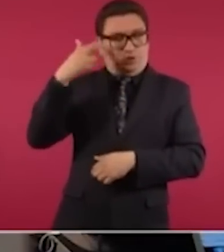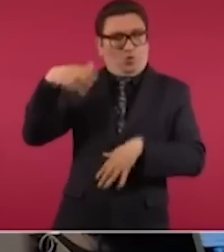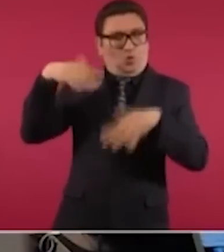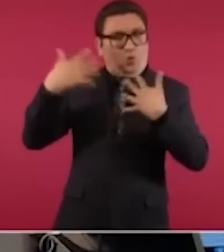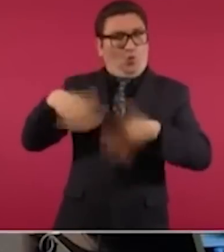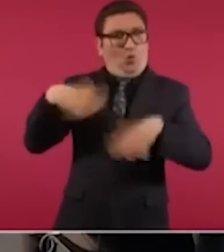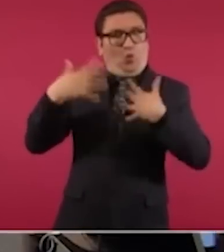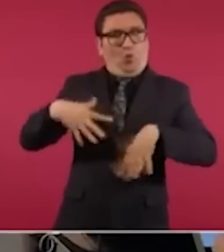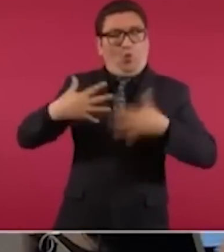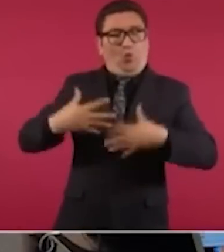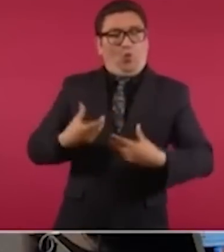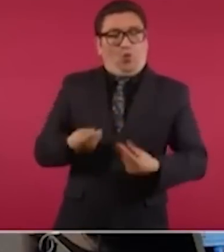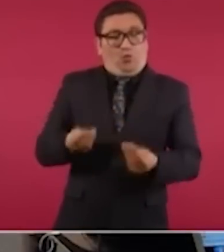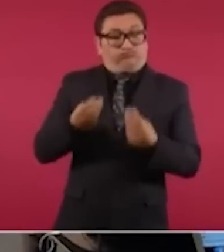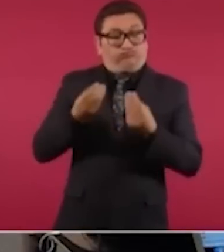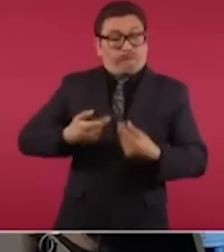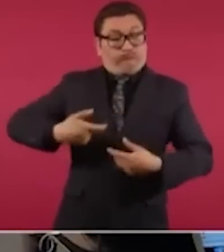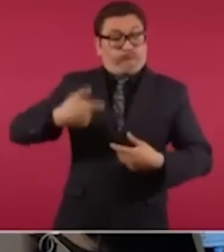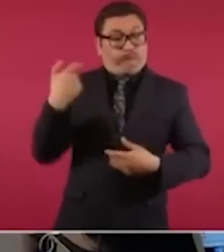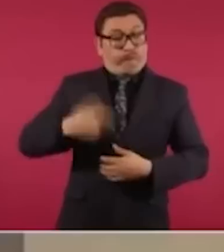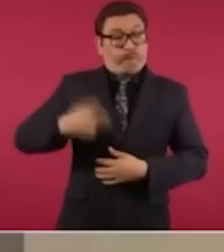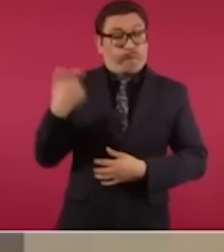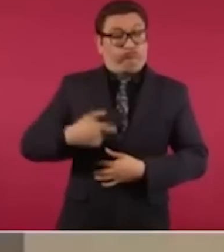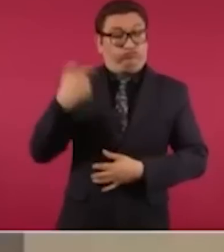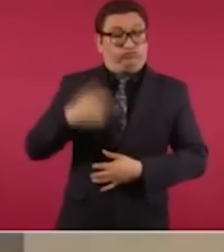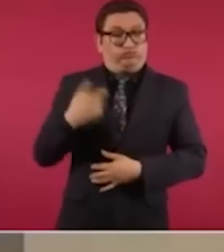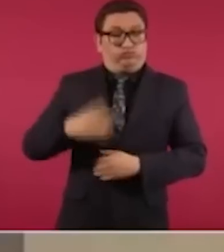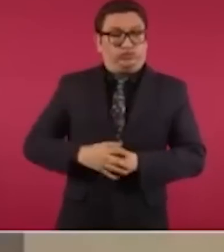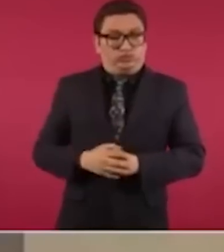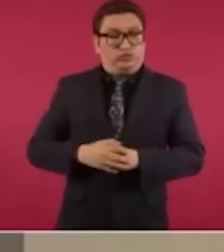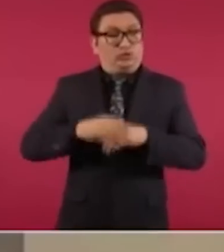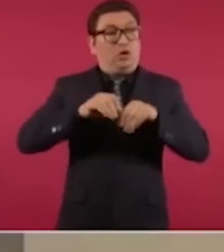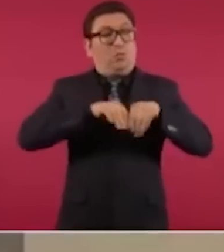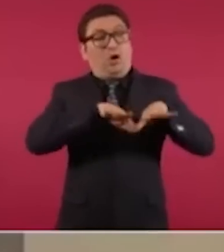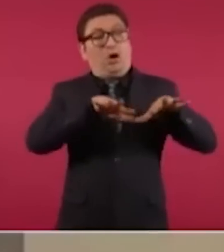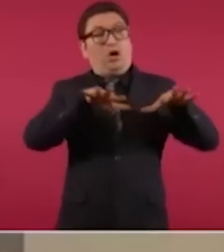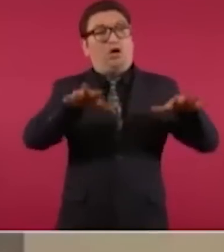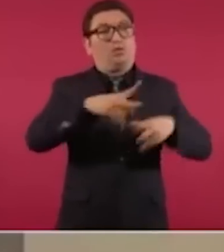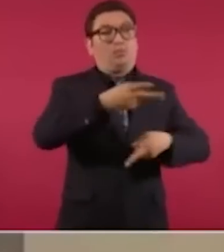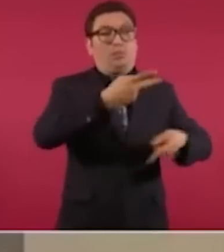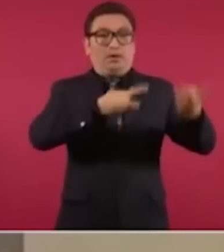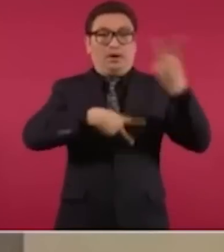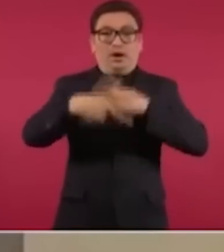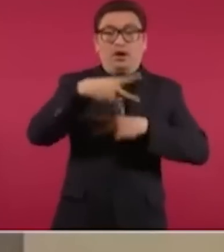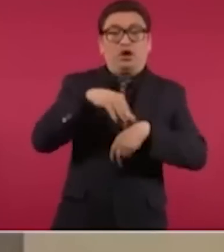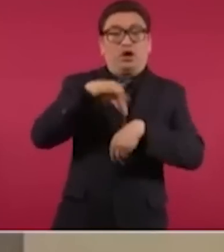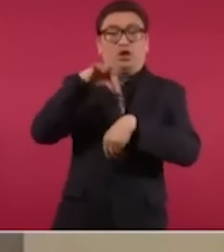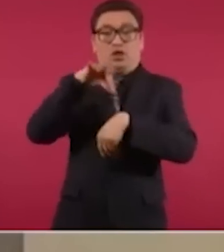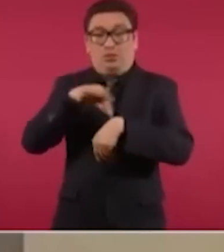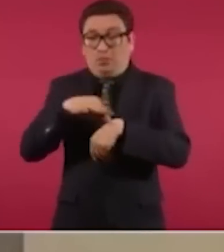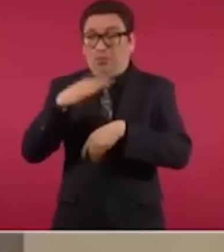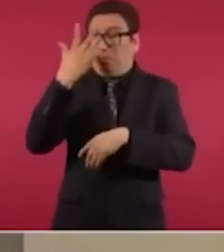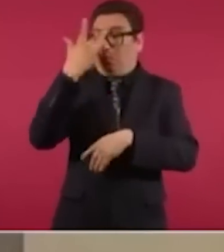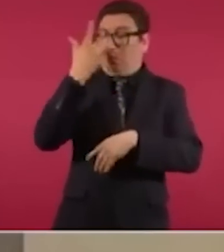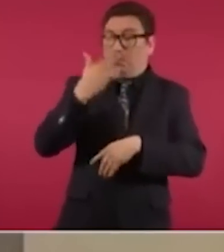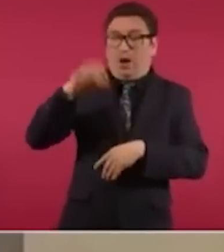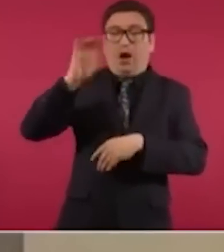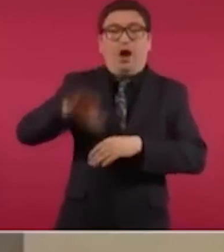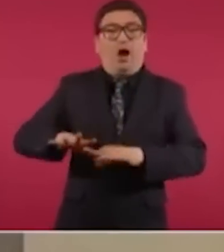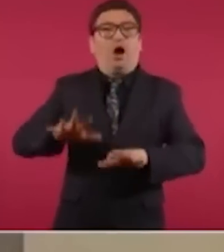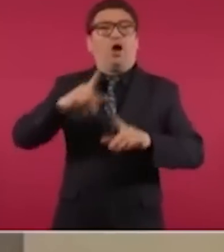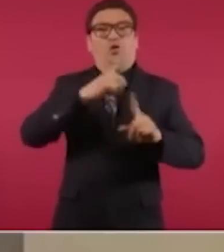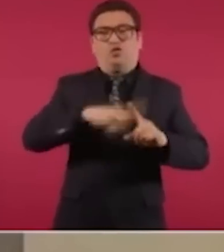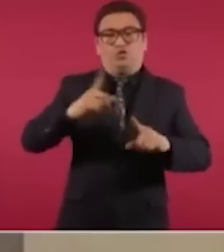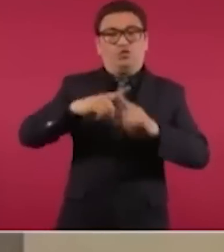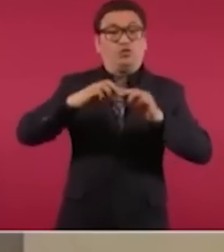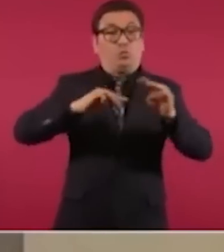eran cuantiosas y llegaron médicos Magos y curanderos de todas partes del